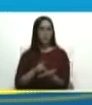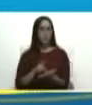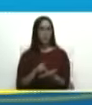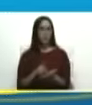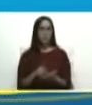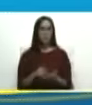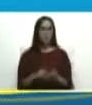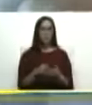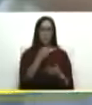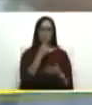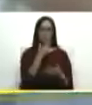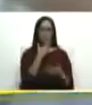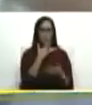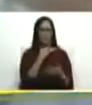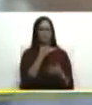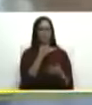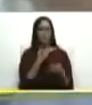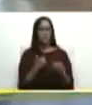bonita, chicos, bien recuperada.